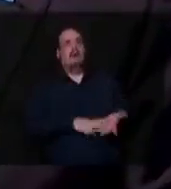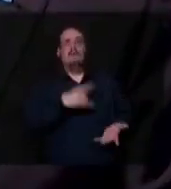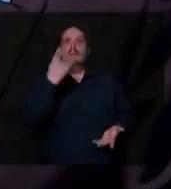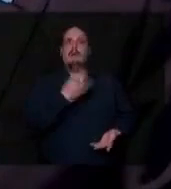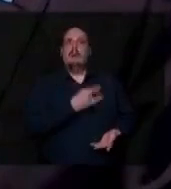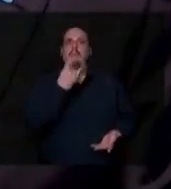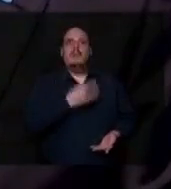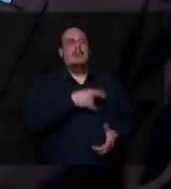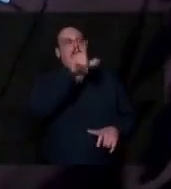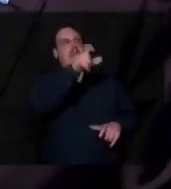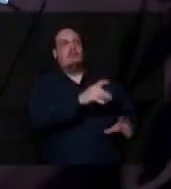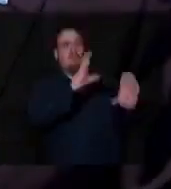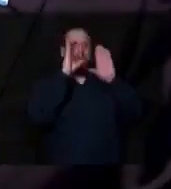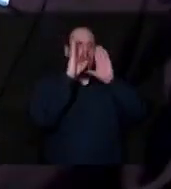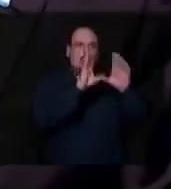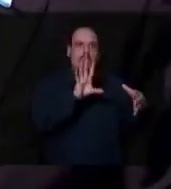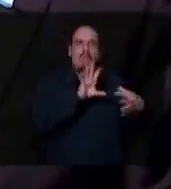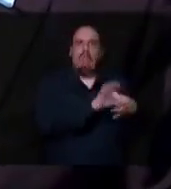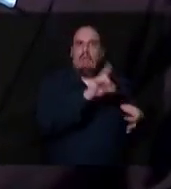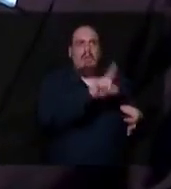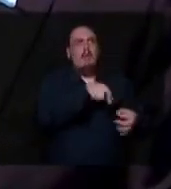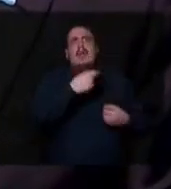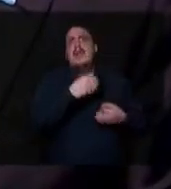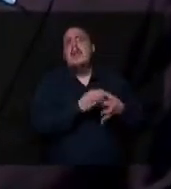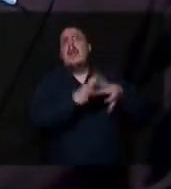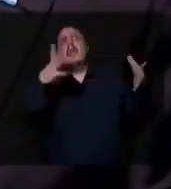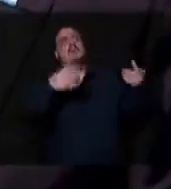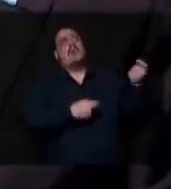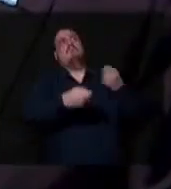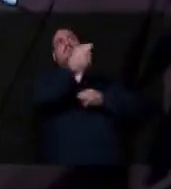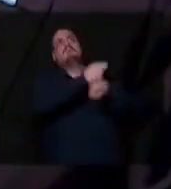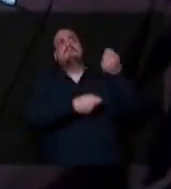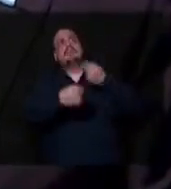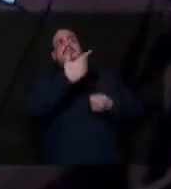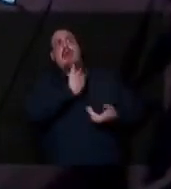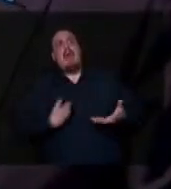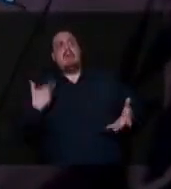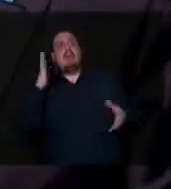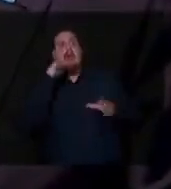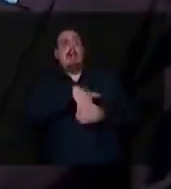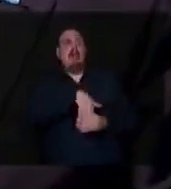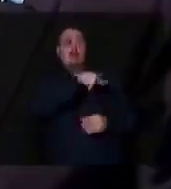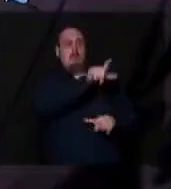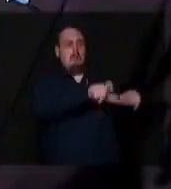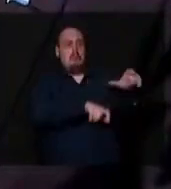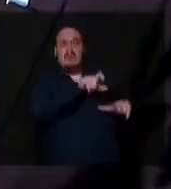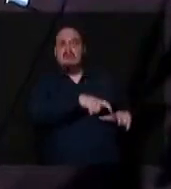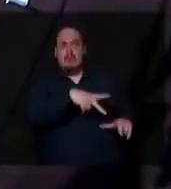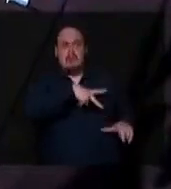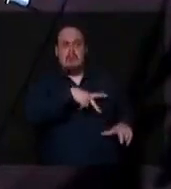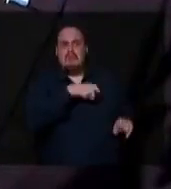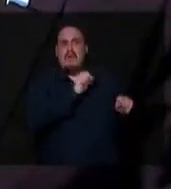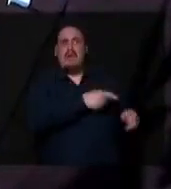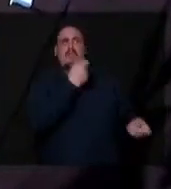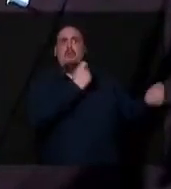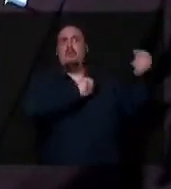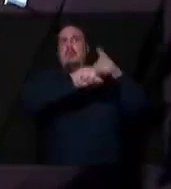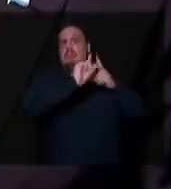para mejorarla ahí está la clave cuando uno invierte en educación invierte en